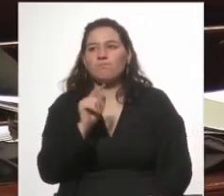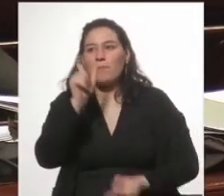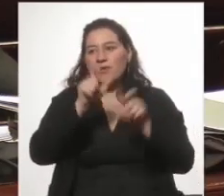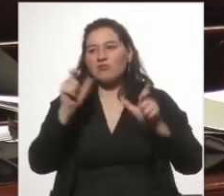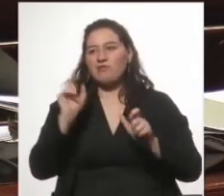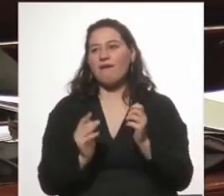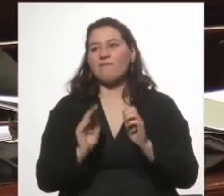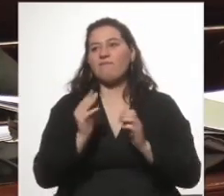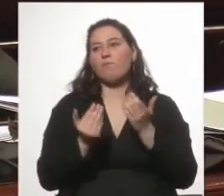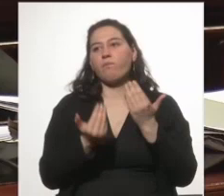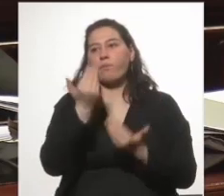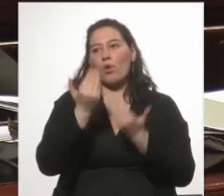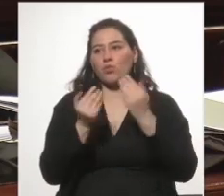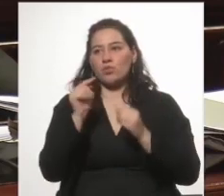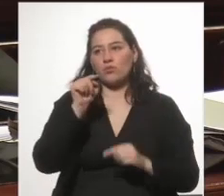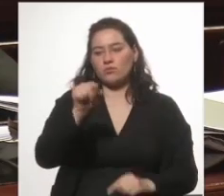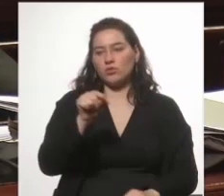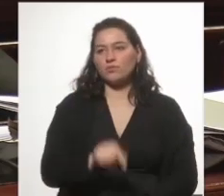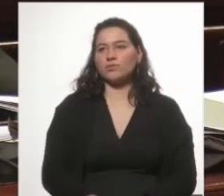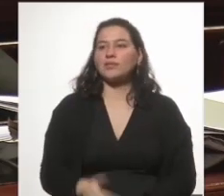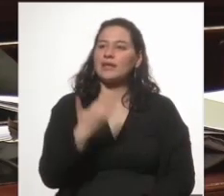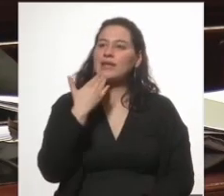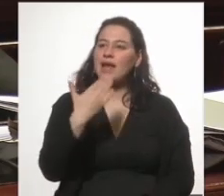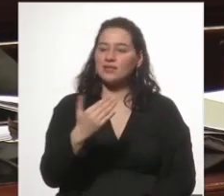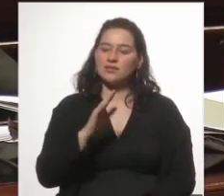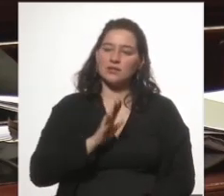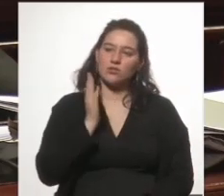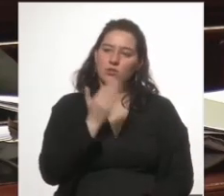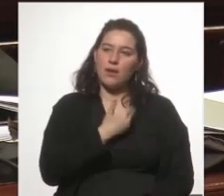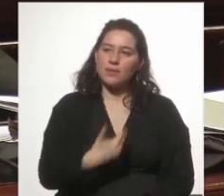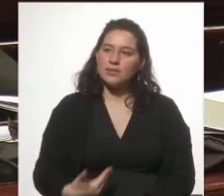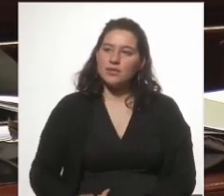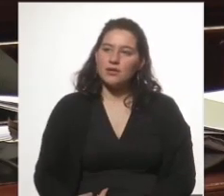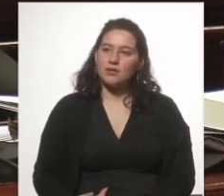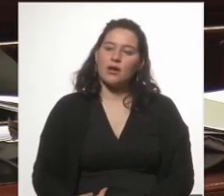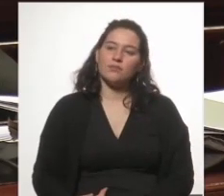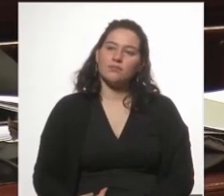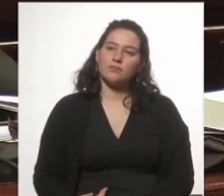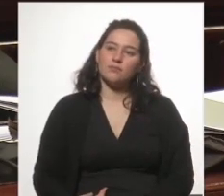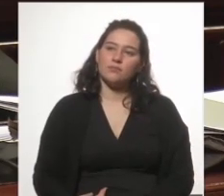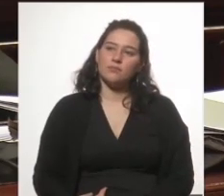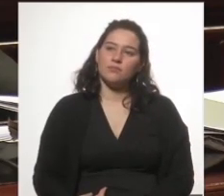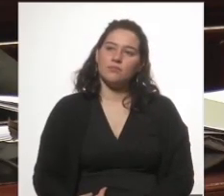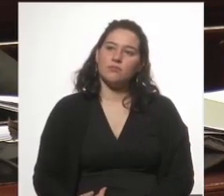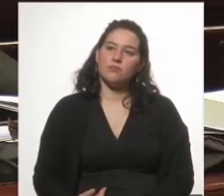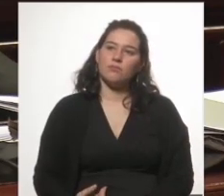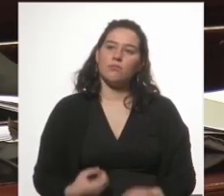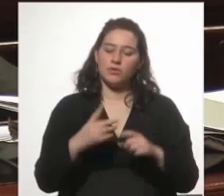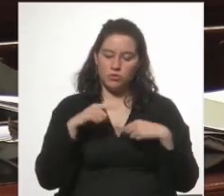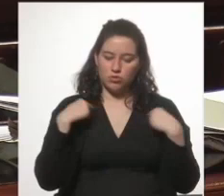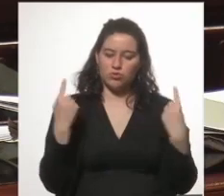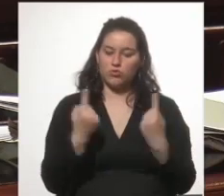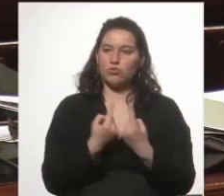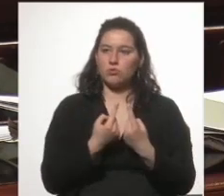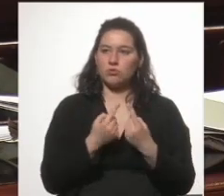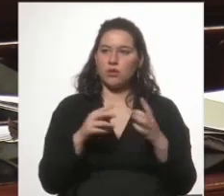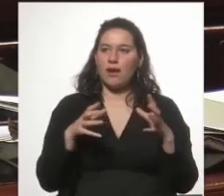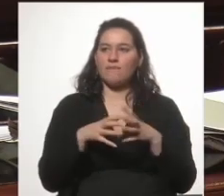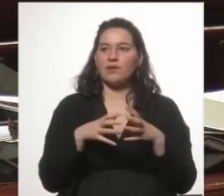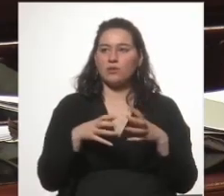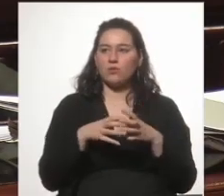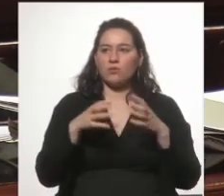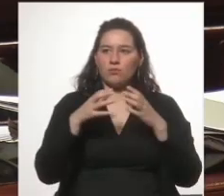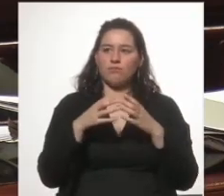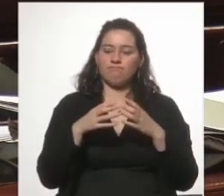Gracias, señora presidenta. Por estas razones nosotros vamos a votar en